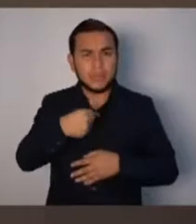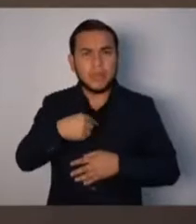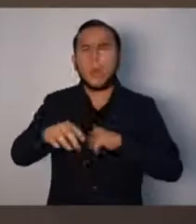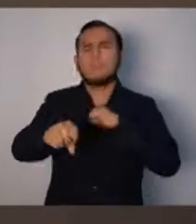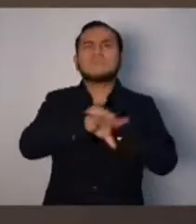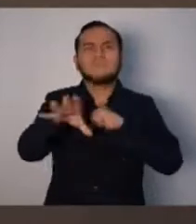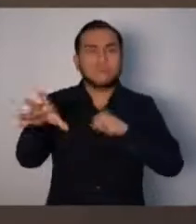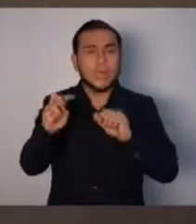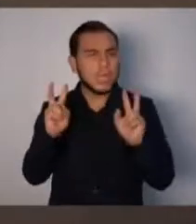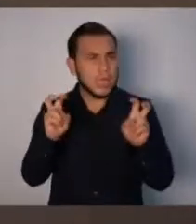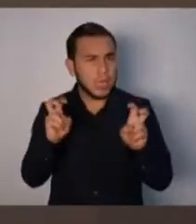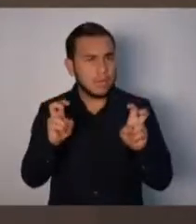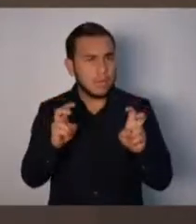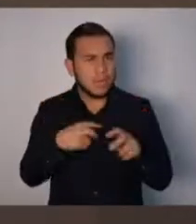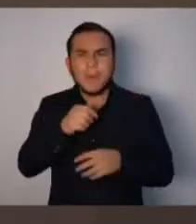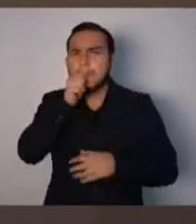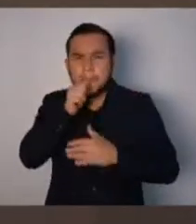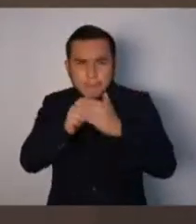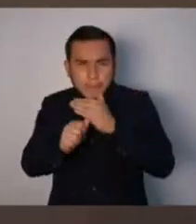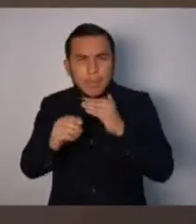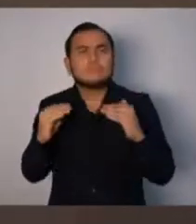en algunos temas y les son privado